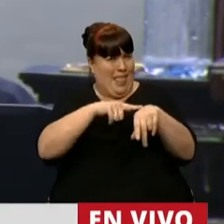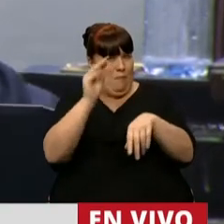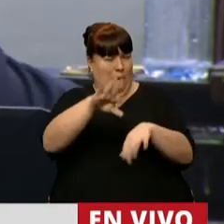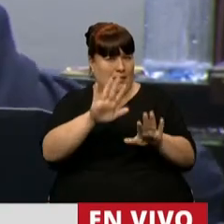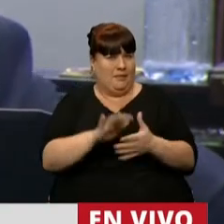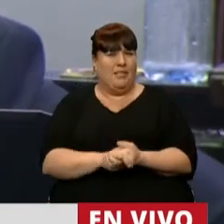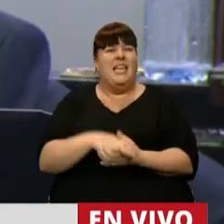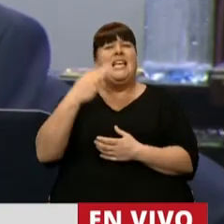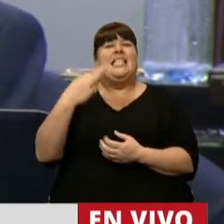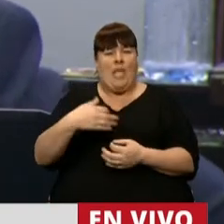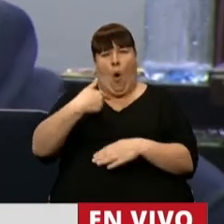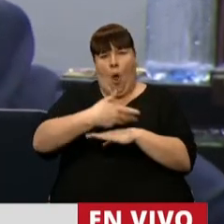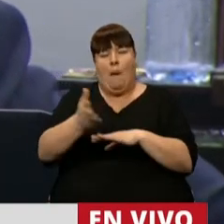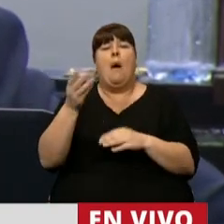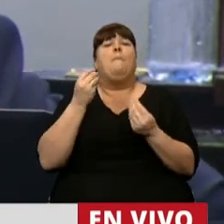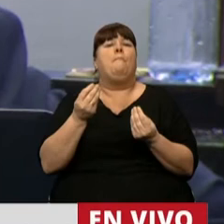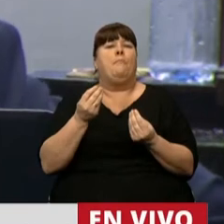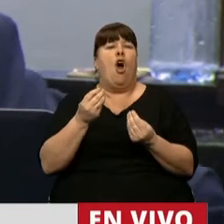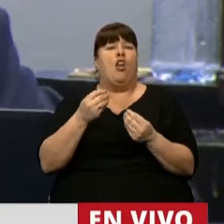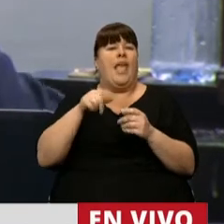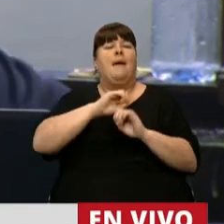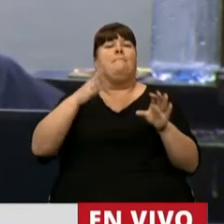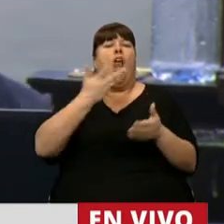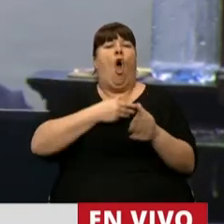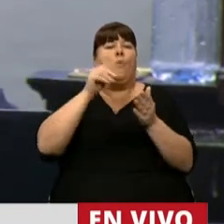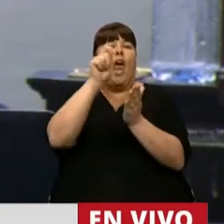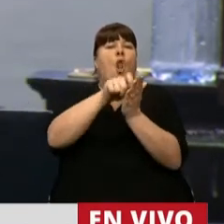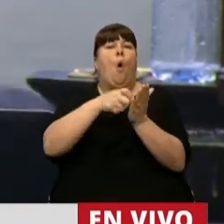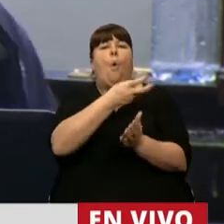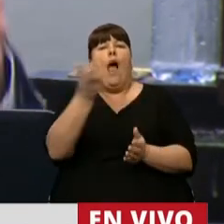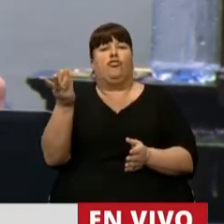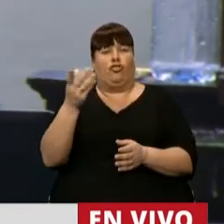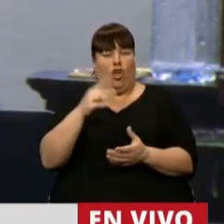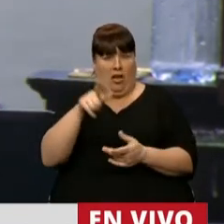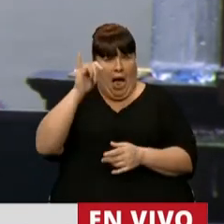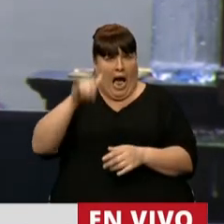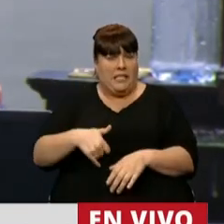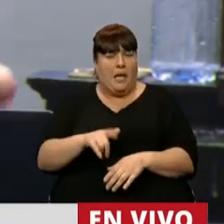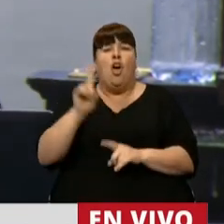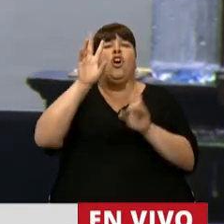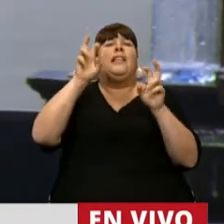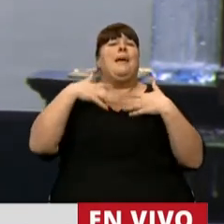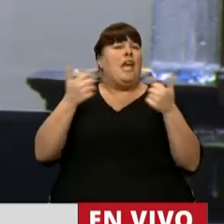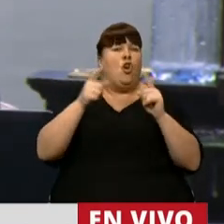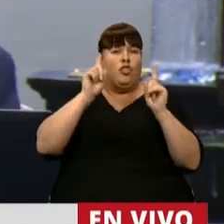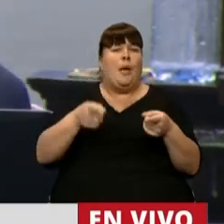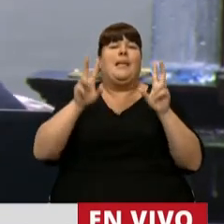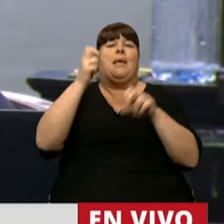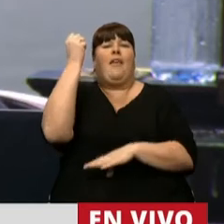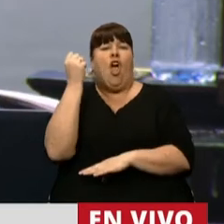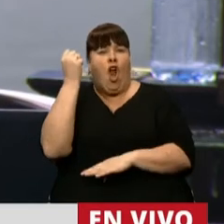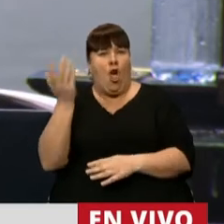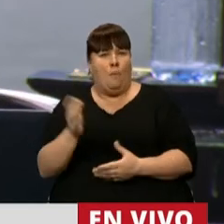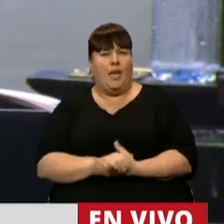Y probablemente sean muchos más porque registra mal este gobierno, como ya lo ha reconocido. Pero no solamente en materia sanitaria, sino también en materia